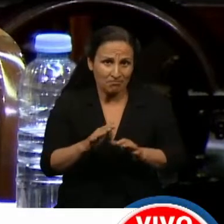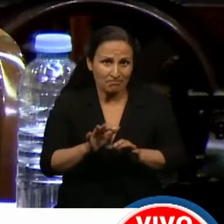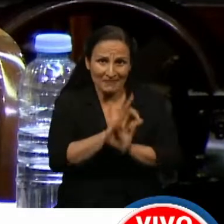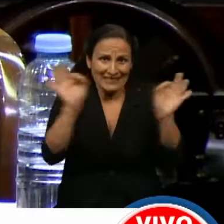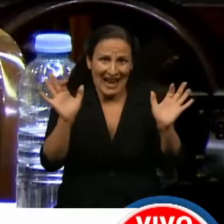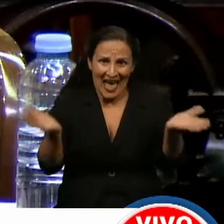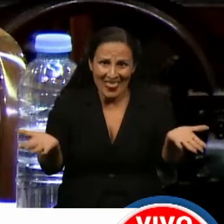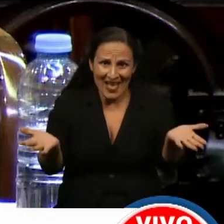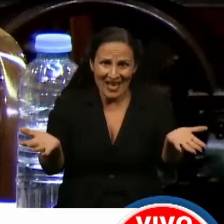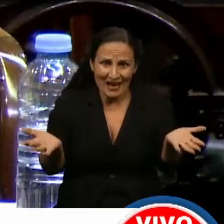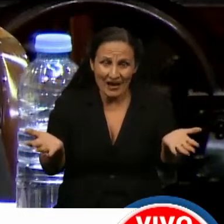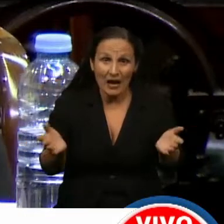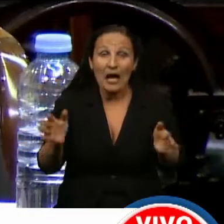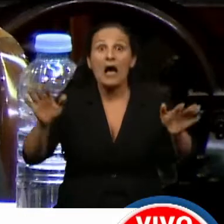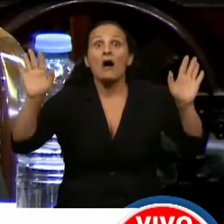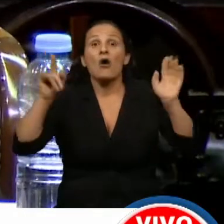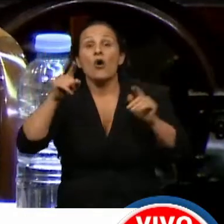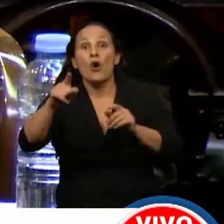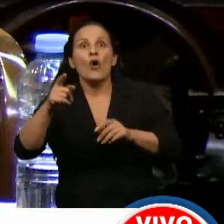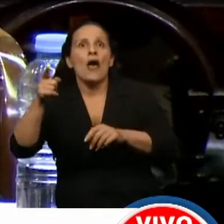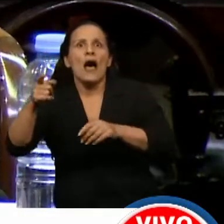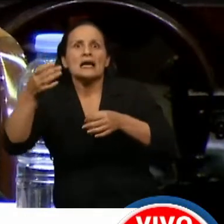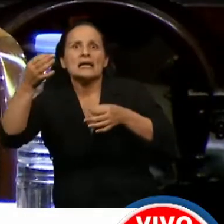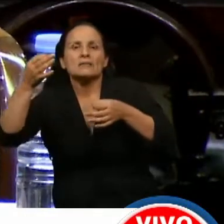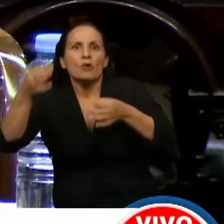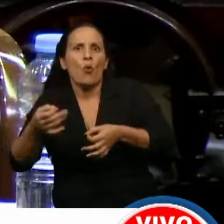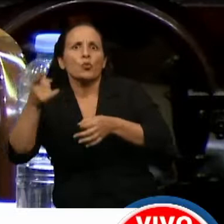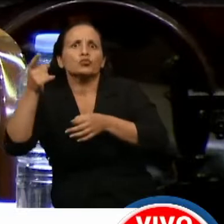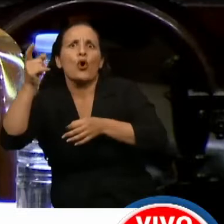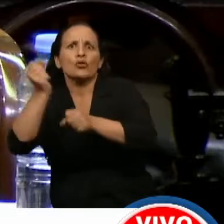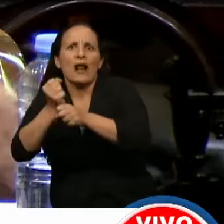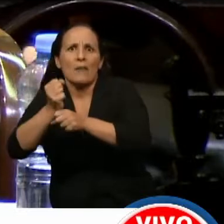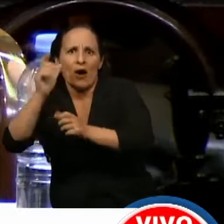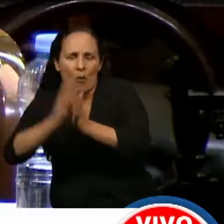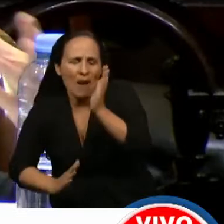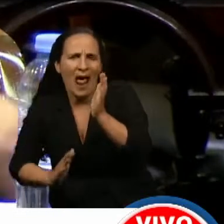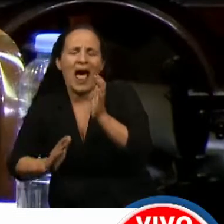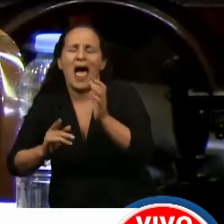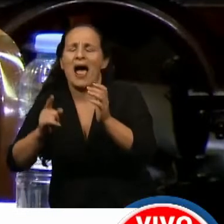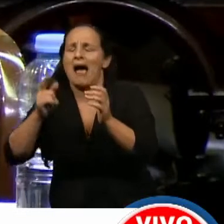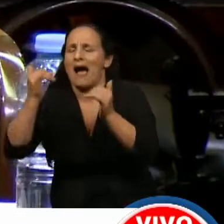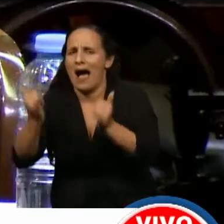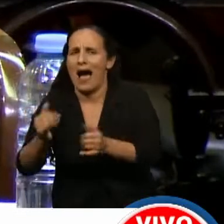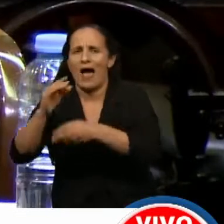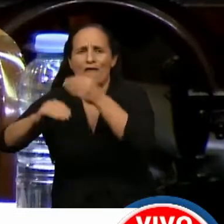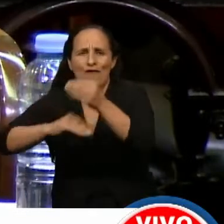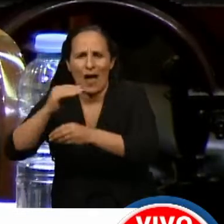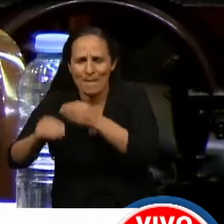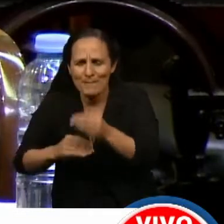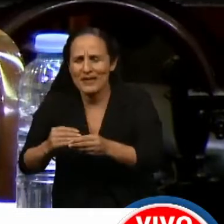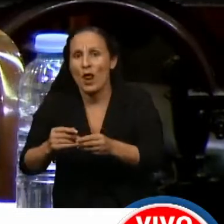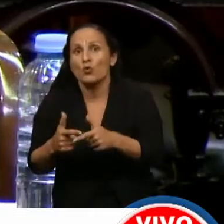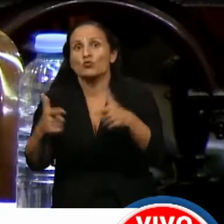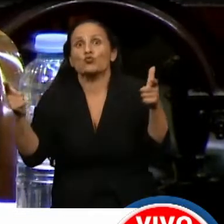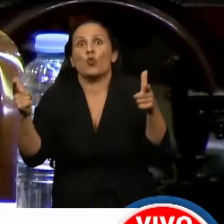Así que si sos de los afortunados que tienen un empleo registrado en relación de dependencia y tenés una familia y tenés la